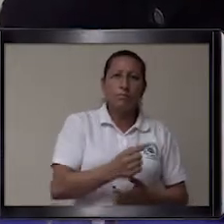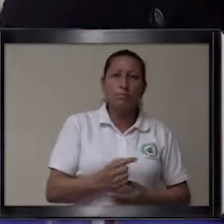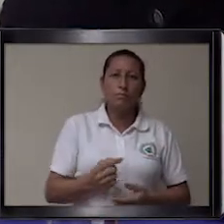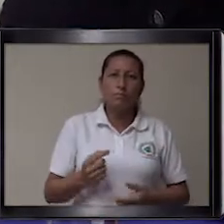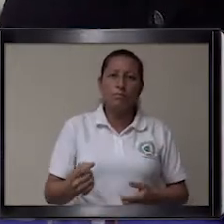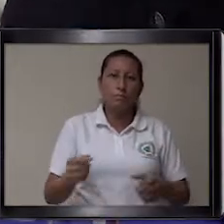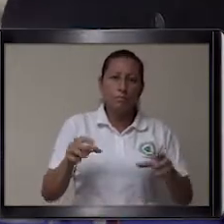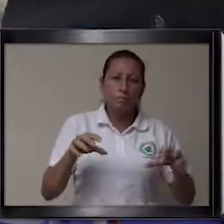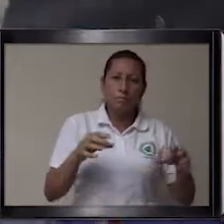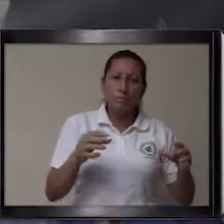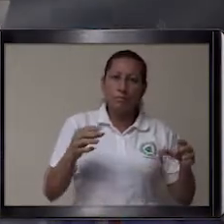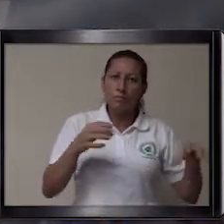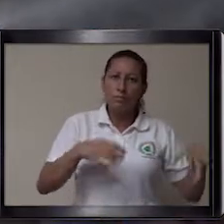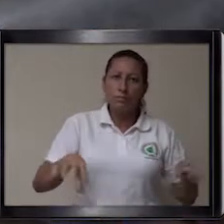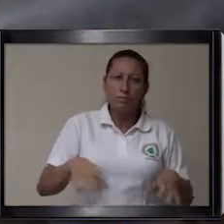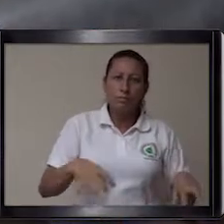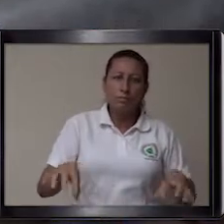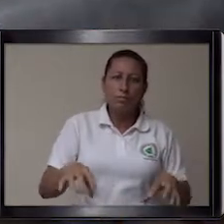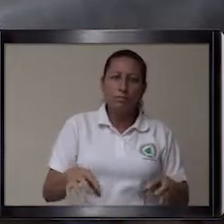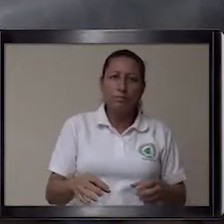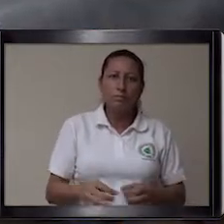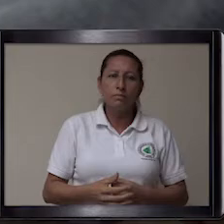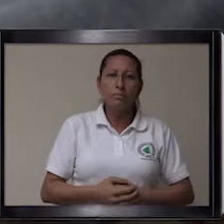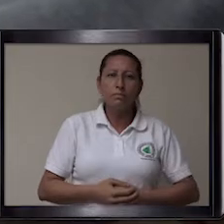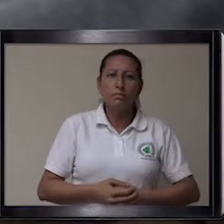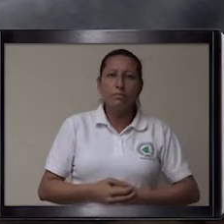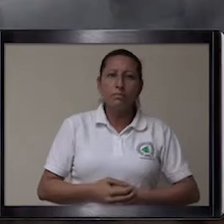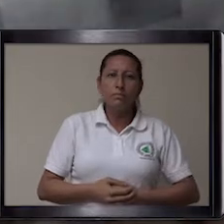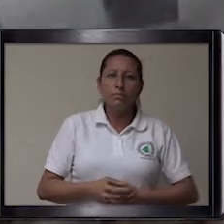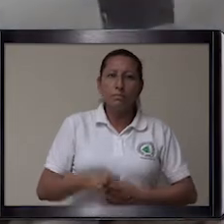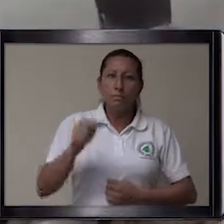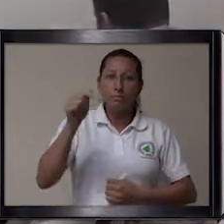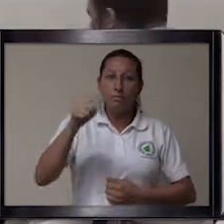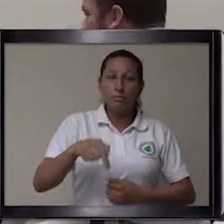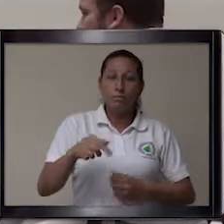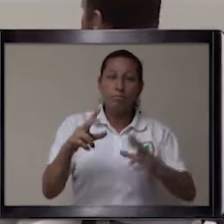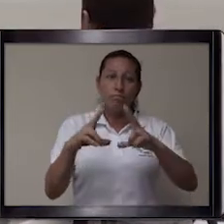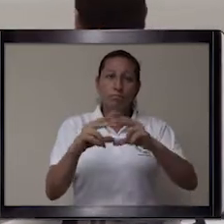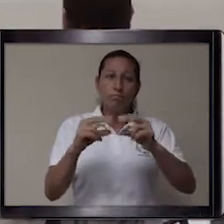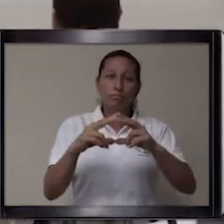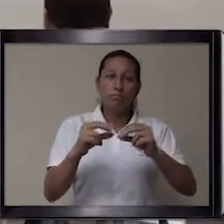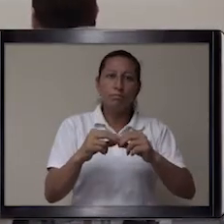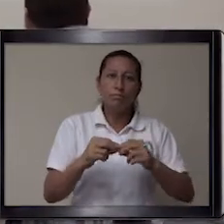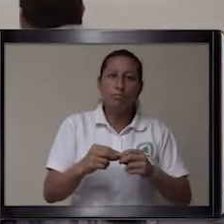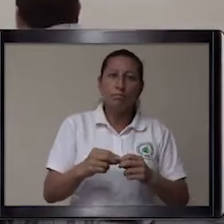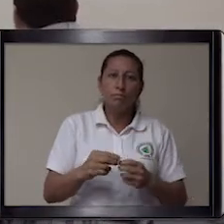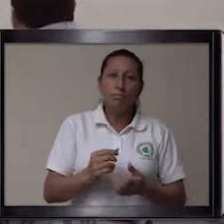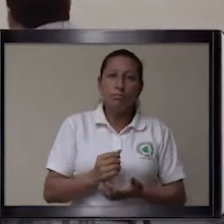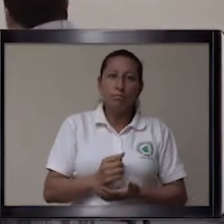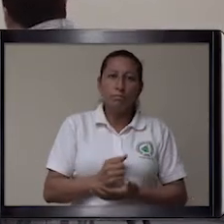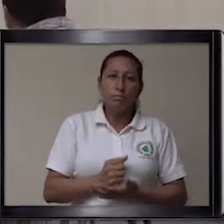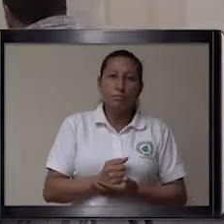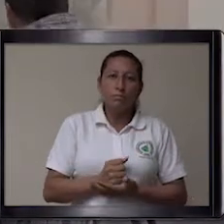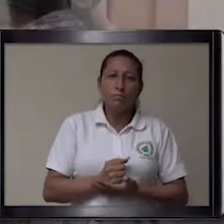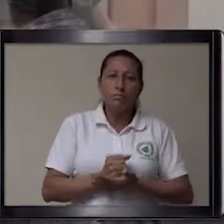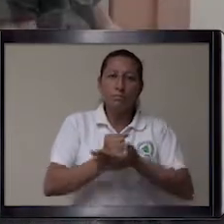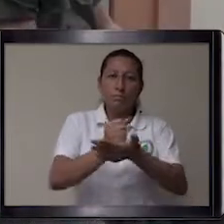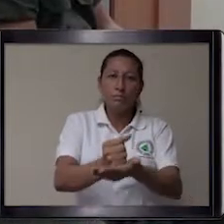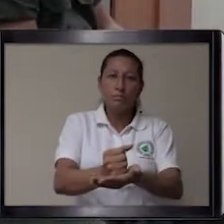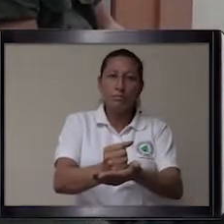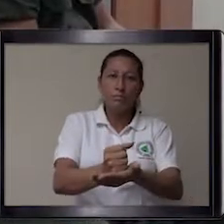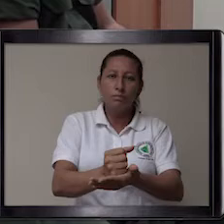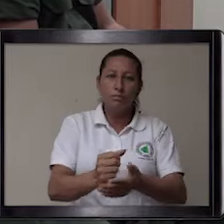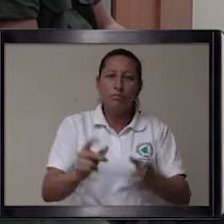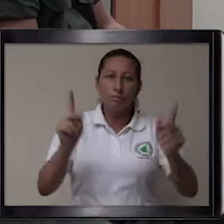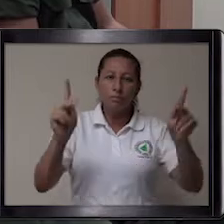de emergencia. Las sesiones virtuales que se están implementando desde el SINAPRED fortalecen los mecanismos de preparación y